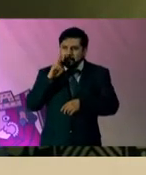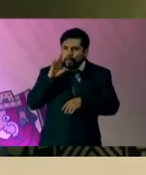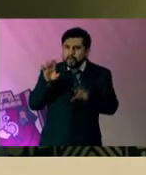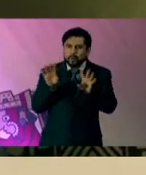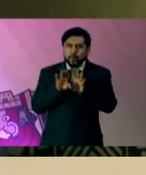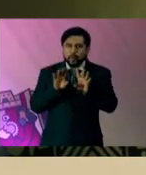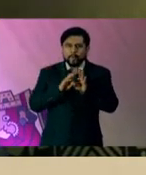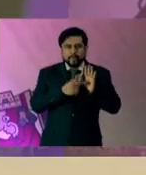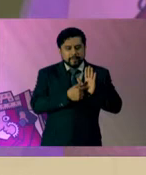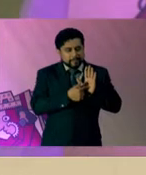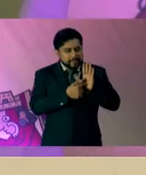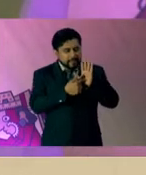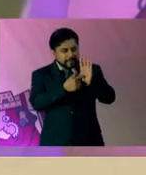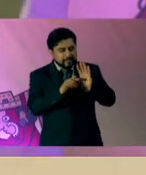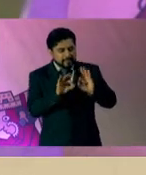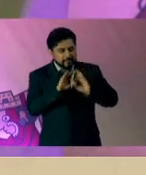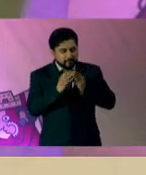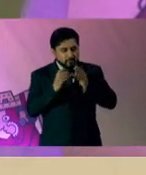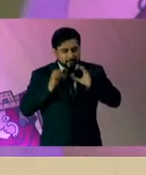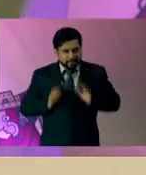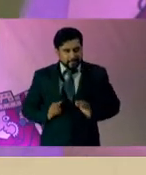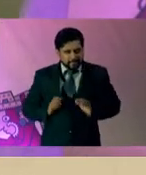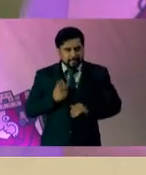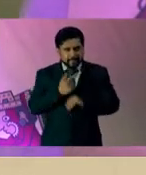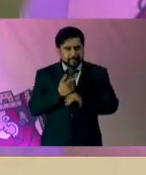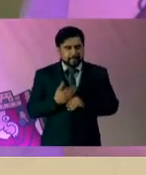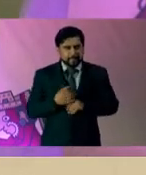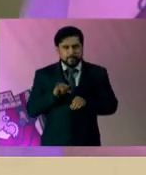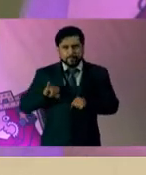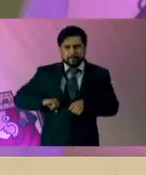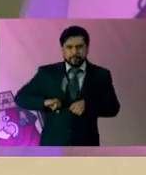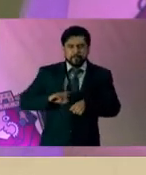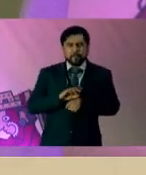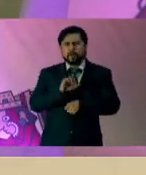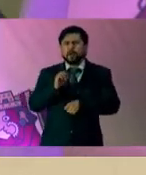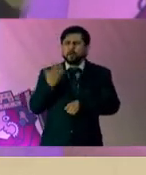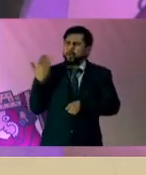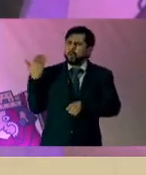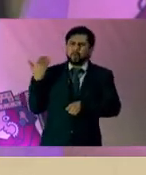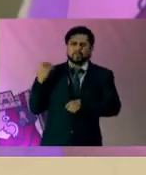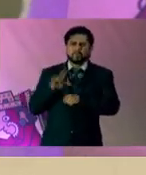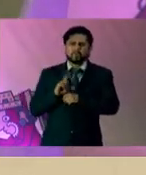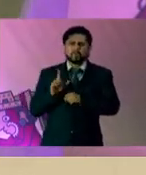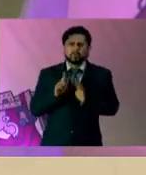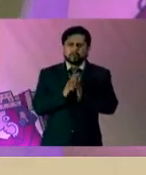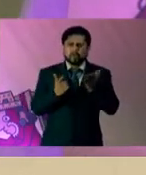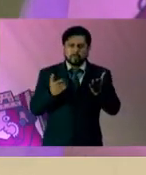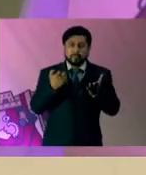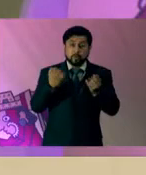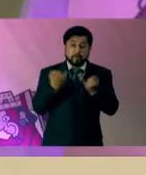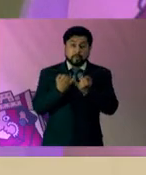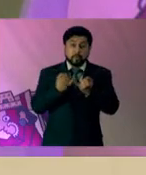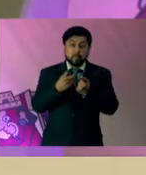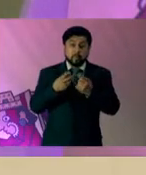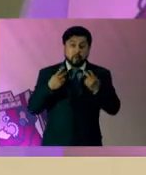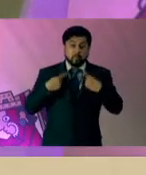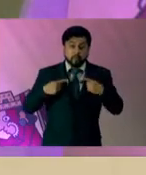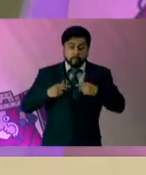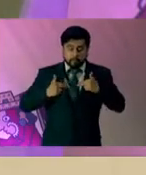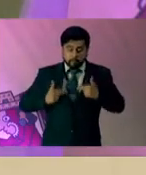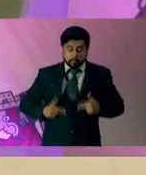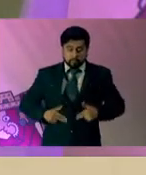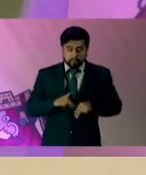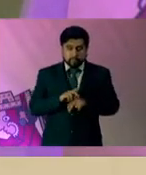presumían sus anatomías en el libro anterior en el libro también también había un cuerpo tirado así y aparte de éste